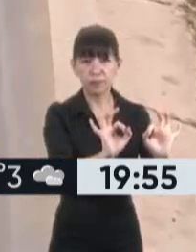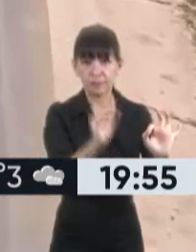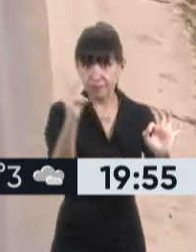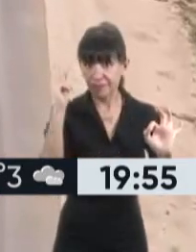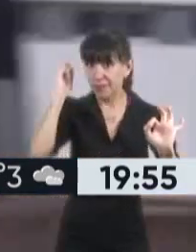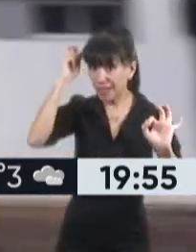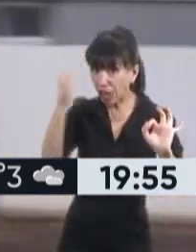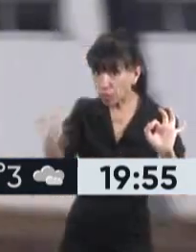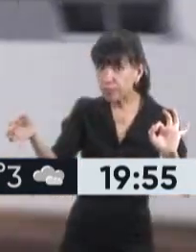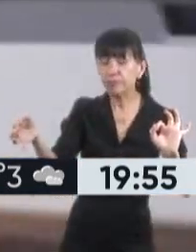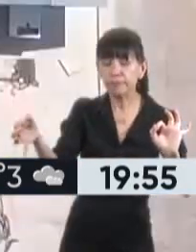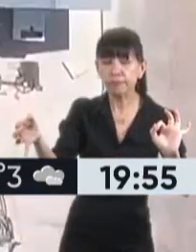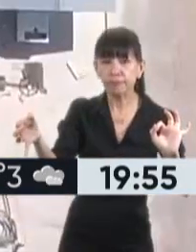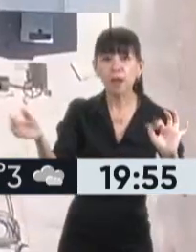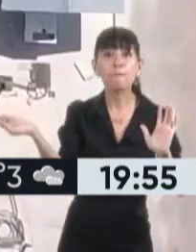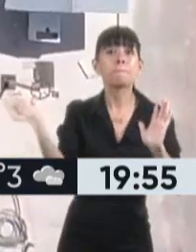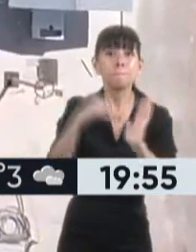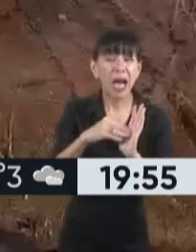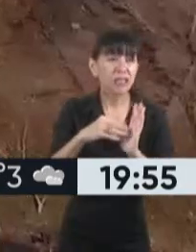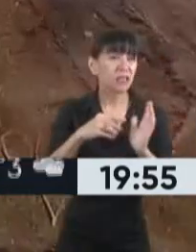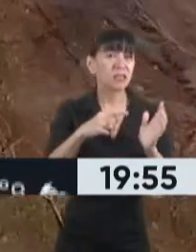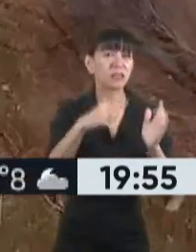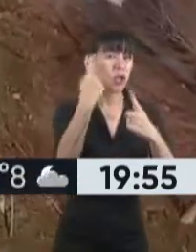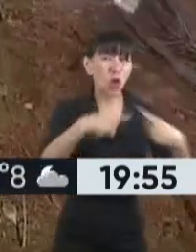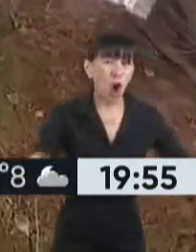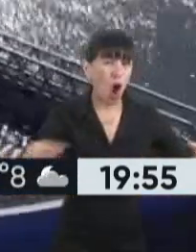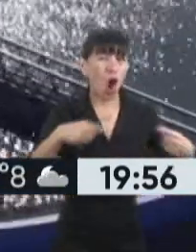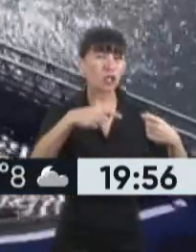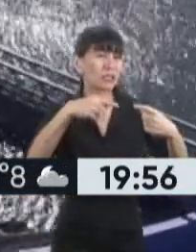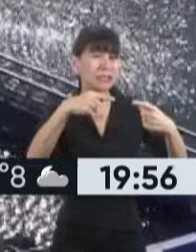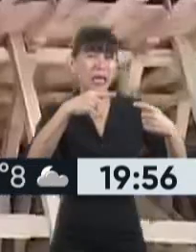Ocurrió que pese a todo lo que nos pasó, nada nos detuvo.